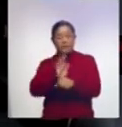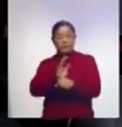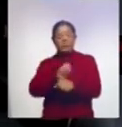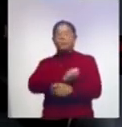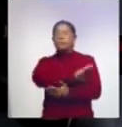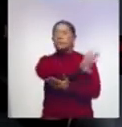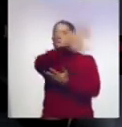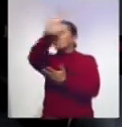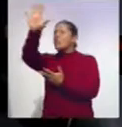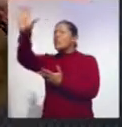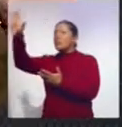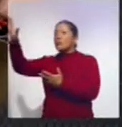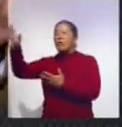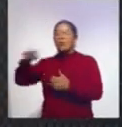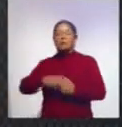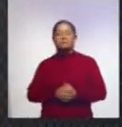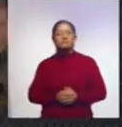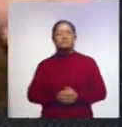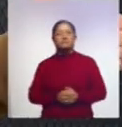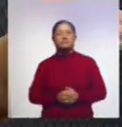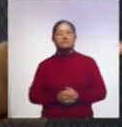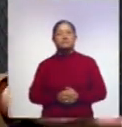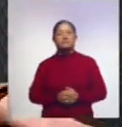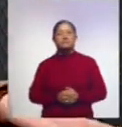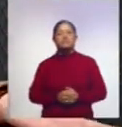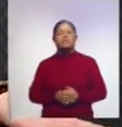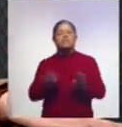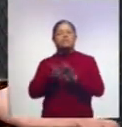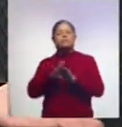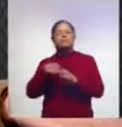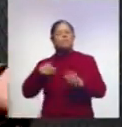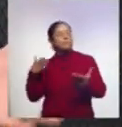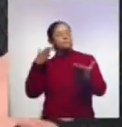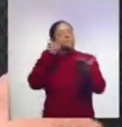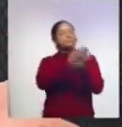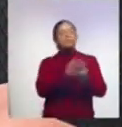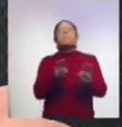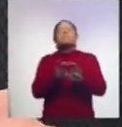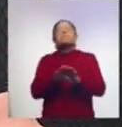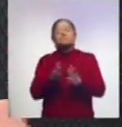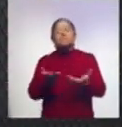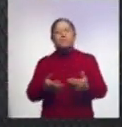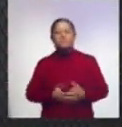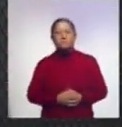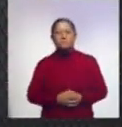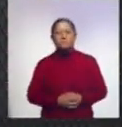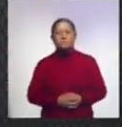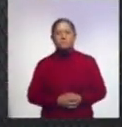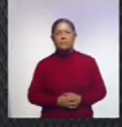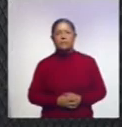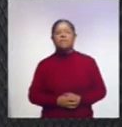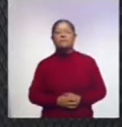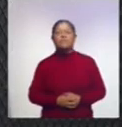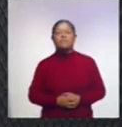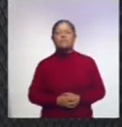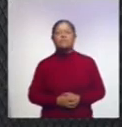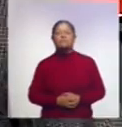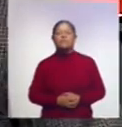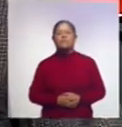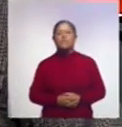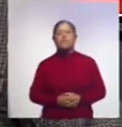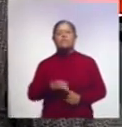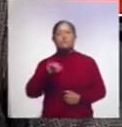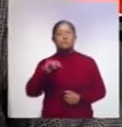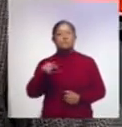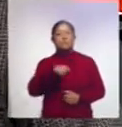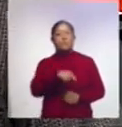libre. Finalmente, ¿cómo llegamos, Raimundo? ¿Cómo llegamos a la Laguna de Acuitlapilco? Claro que sí. El punto pues es en la